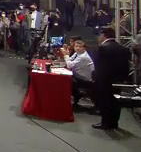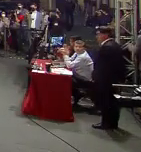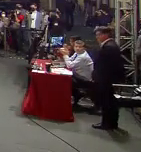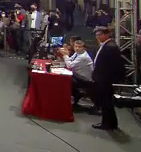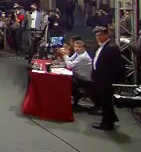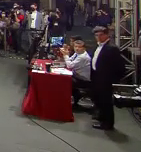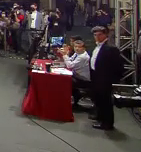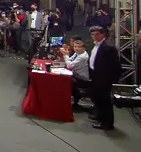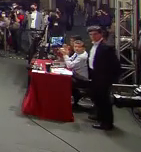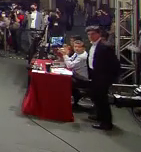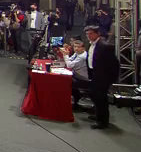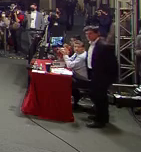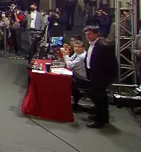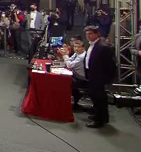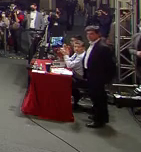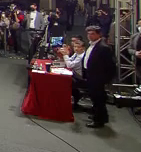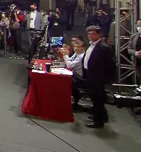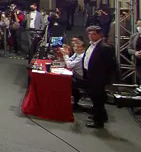¿Quiere que cante otra?